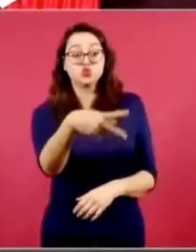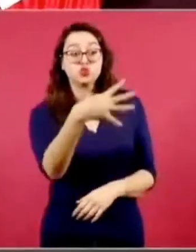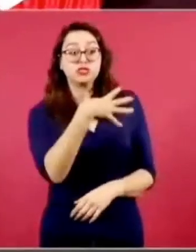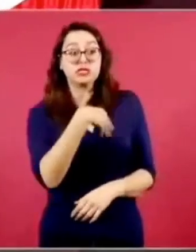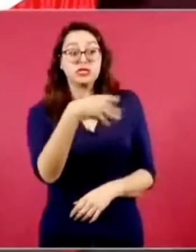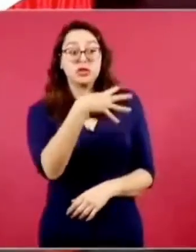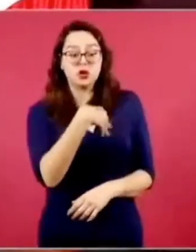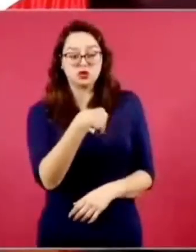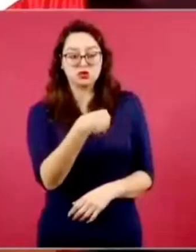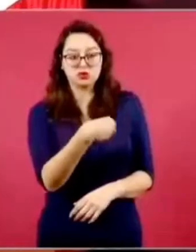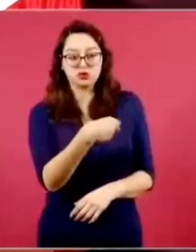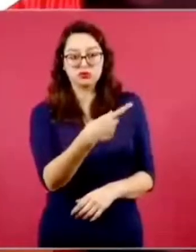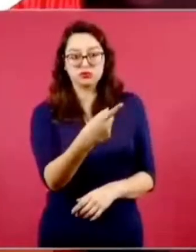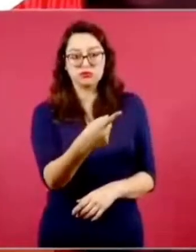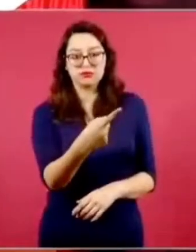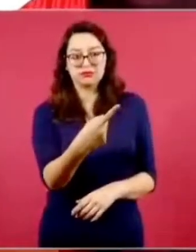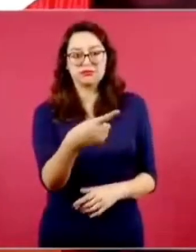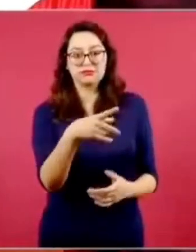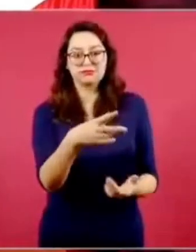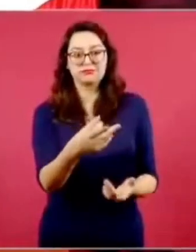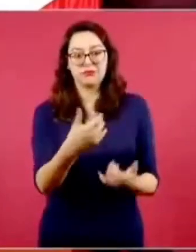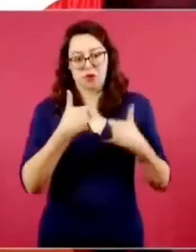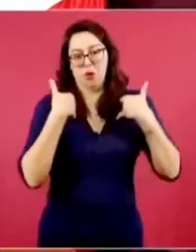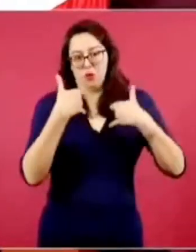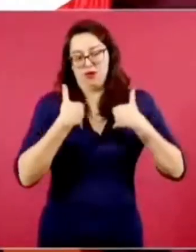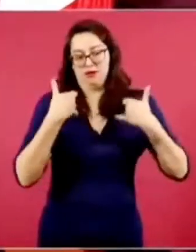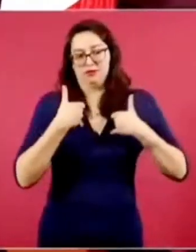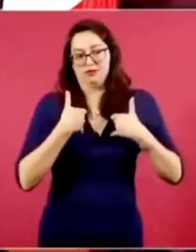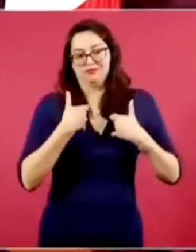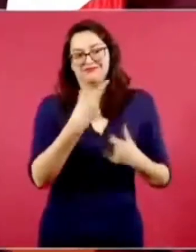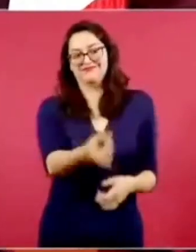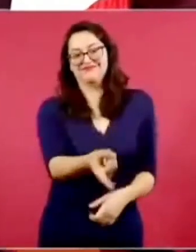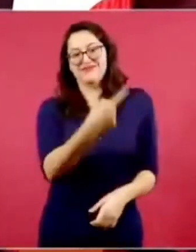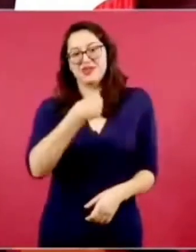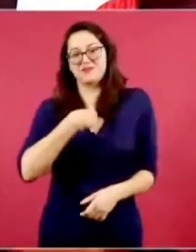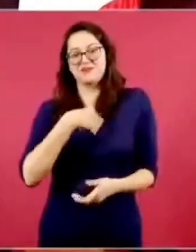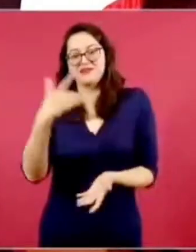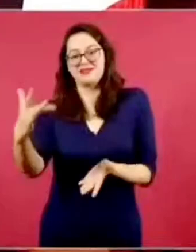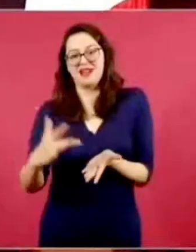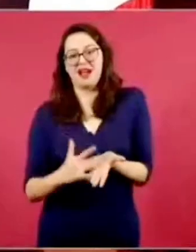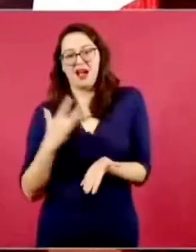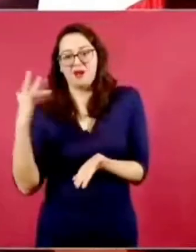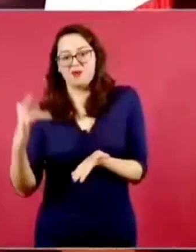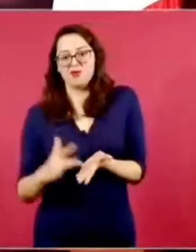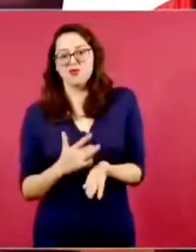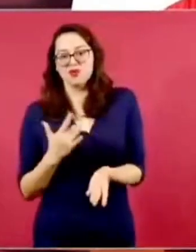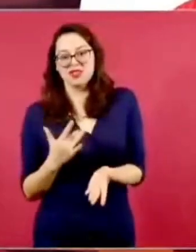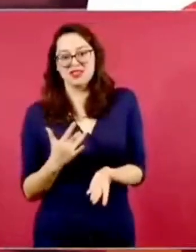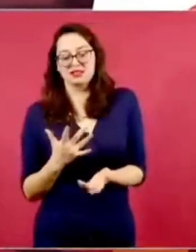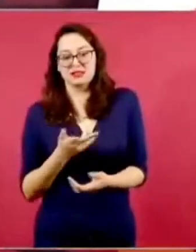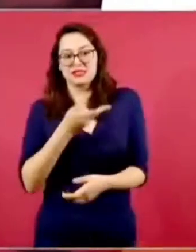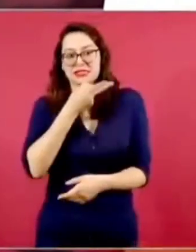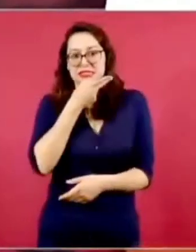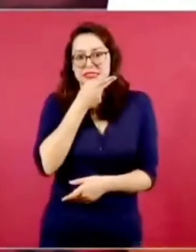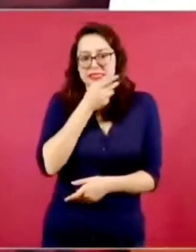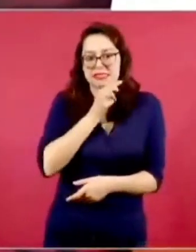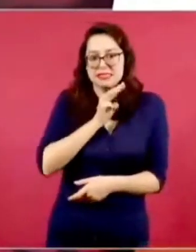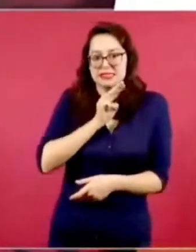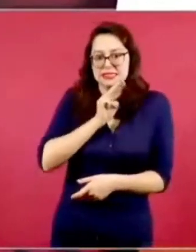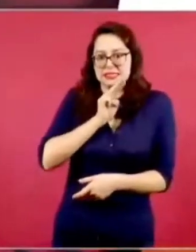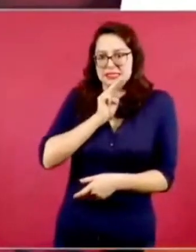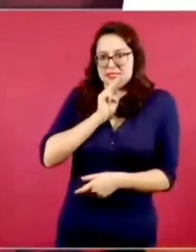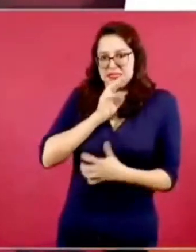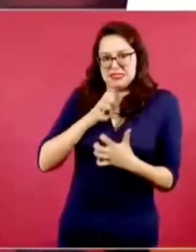simpatizantes del movimiento, pero jóvenes, ¿no? Y los papás los